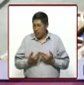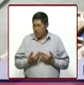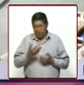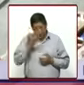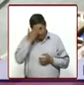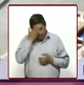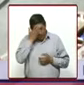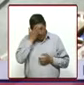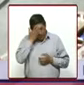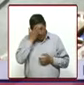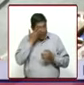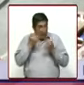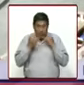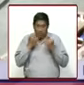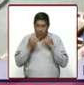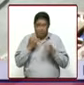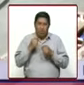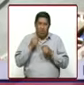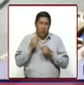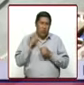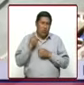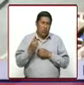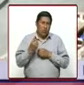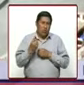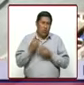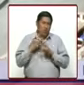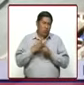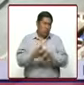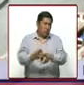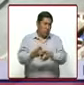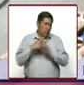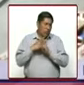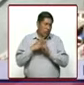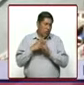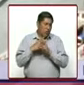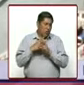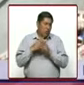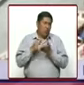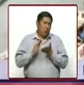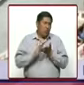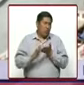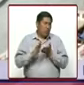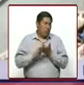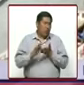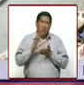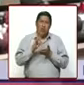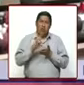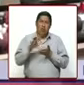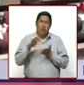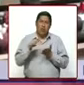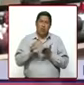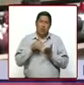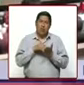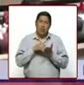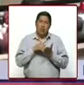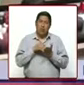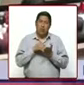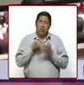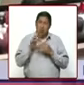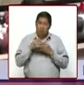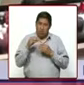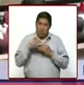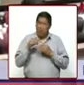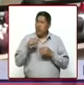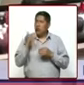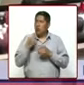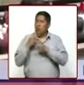le voy a dar el dato exacto. Uno es un crédito, Uno es un crédito de 75 millones de